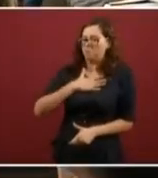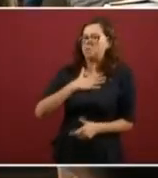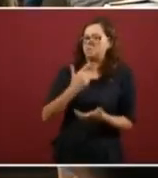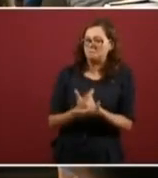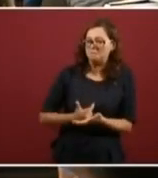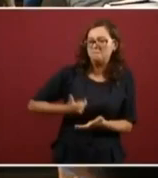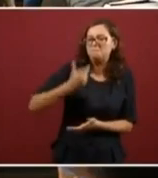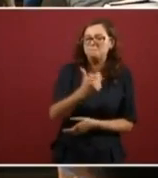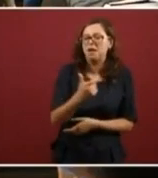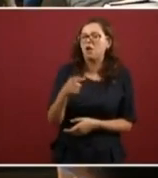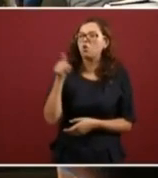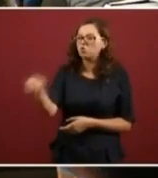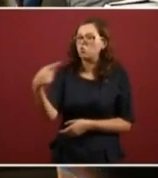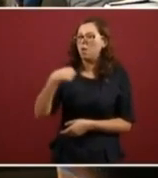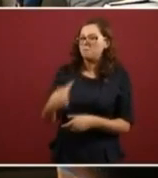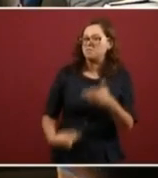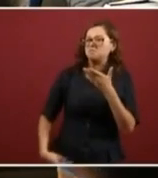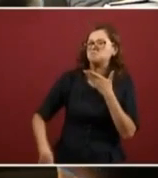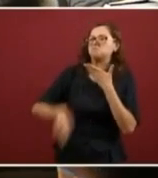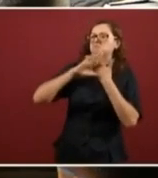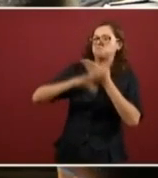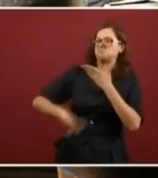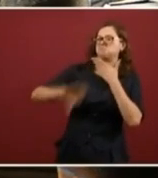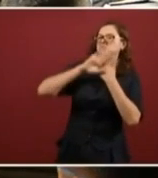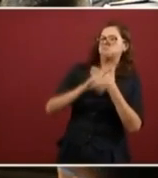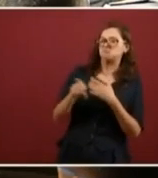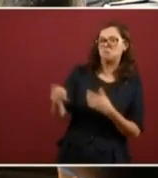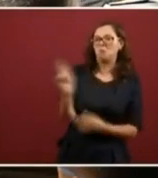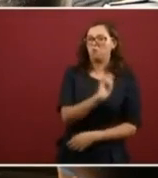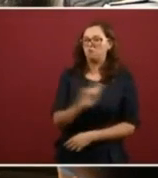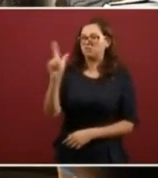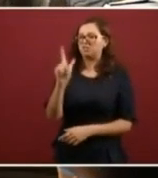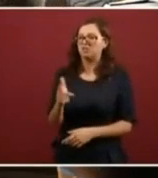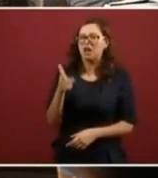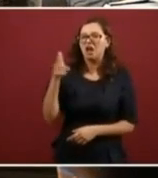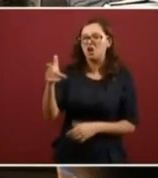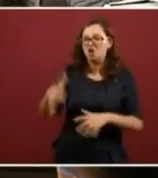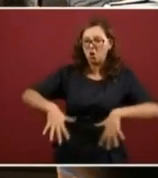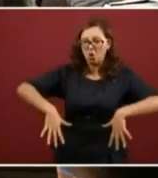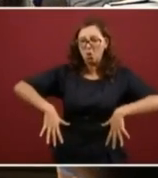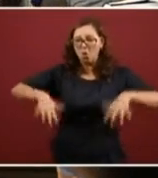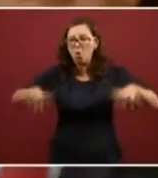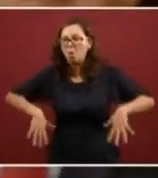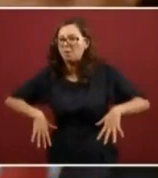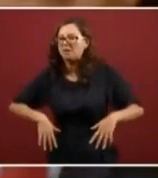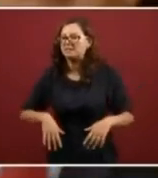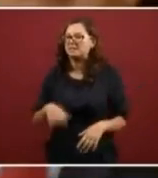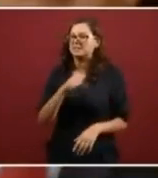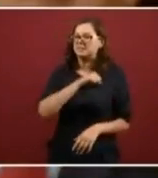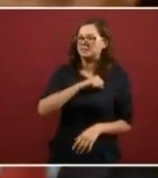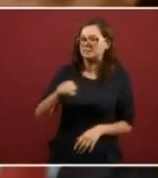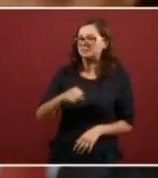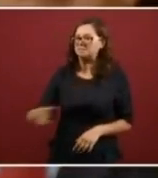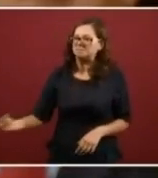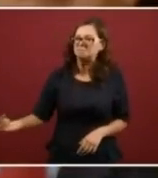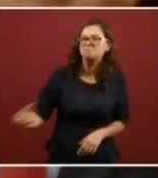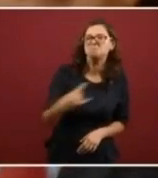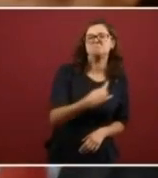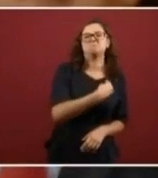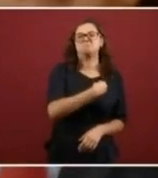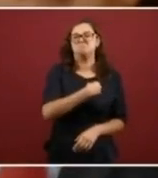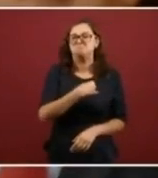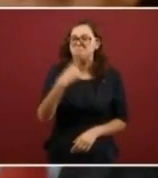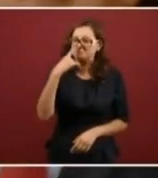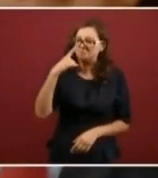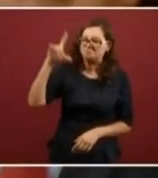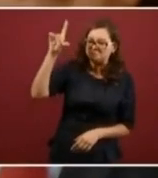porque no dejas de acosarme, golpeador profesional, eres un cobarde, mezquino, miserable,